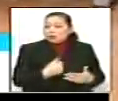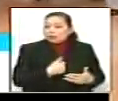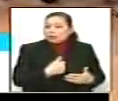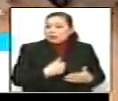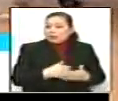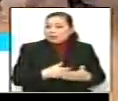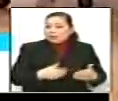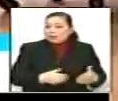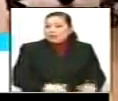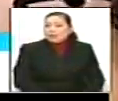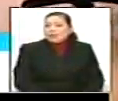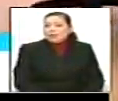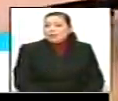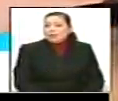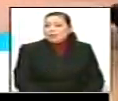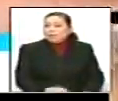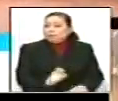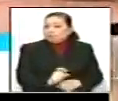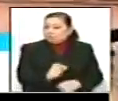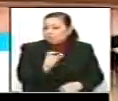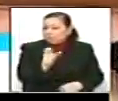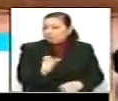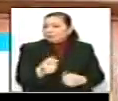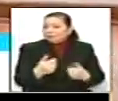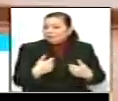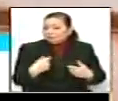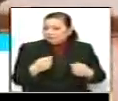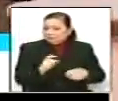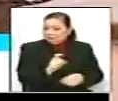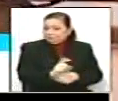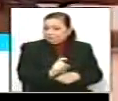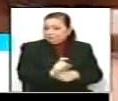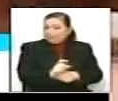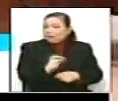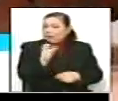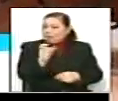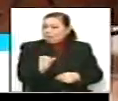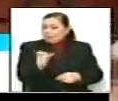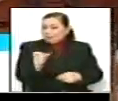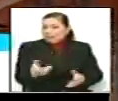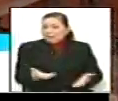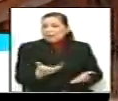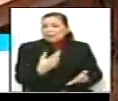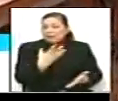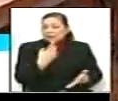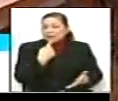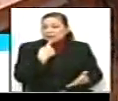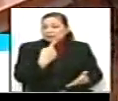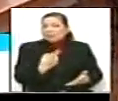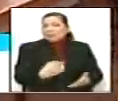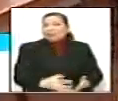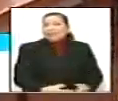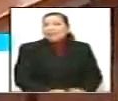anterior, que va a capacitar a nuestra gente. Tenemos que invertir en capacitación de nuestros funcionarios. Solo quería decir eso.